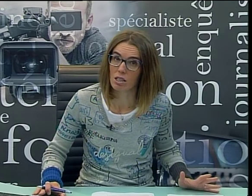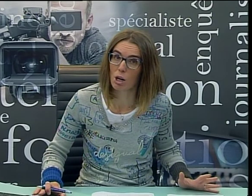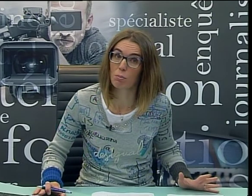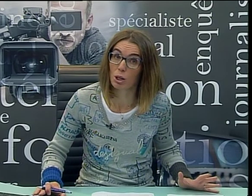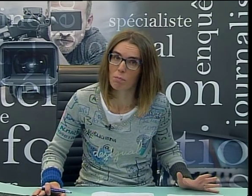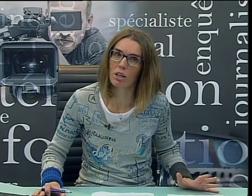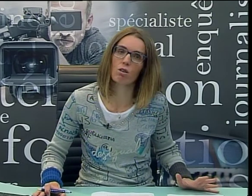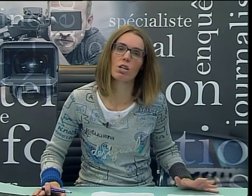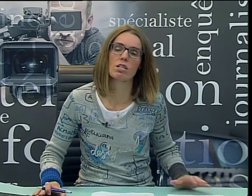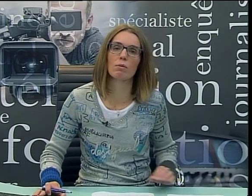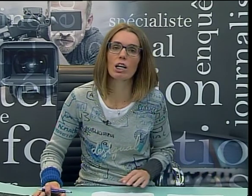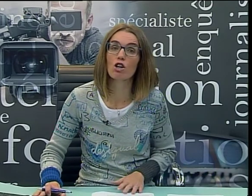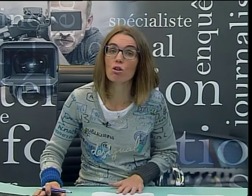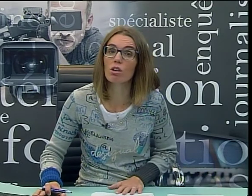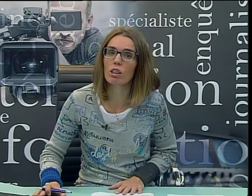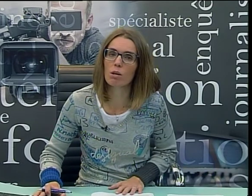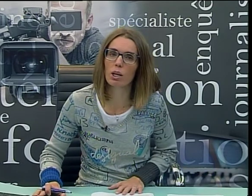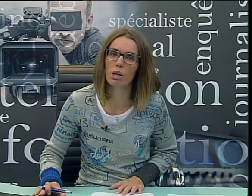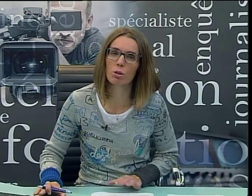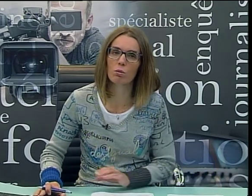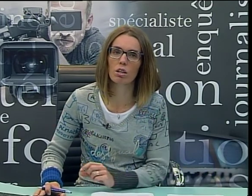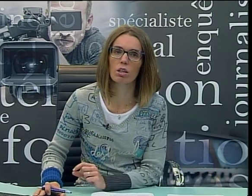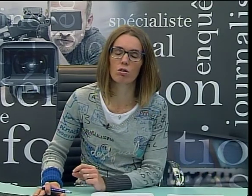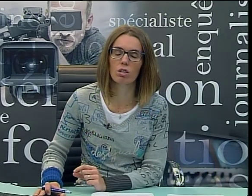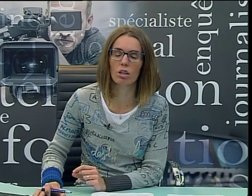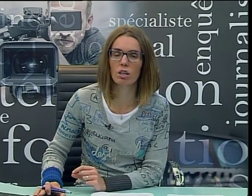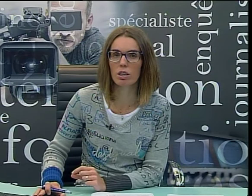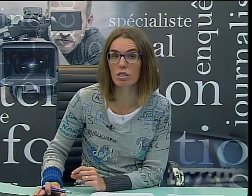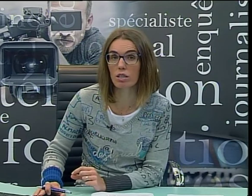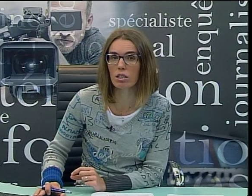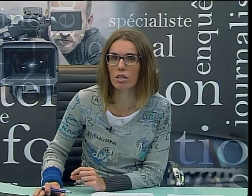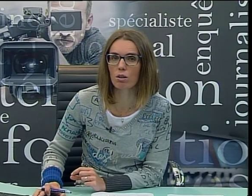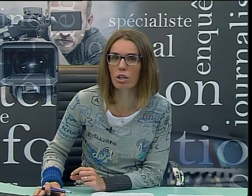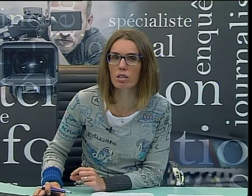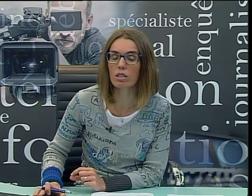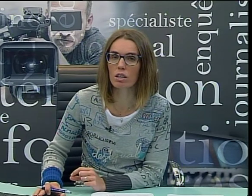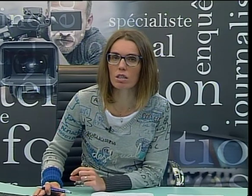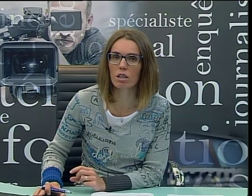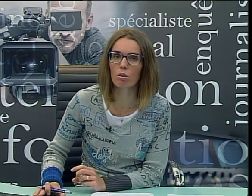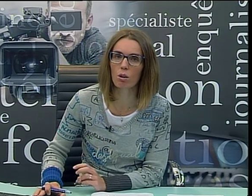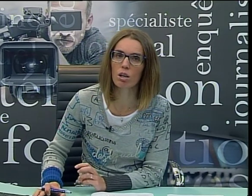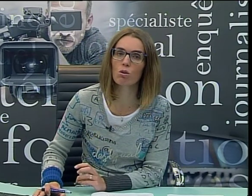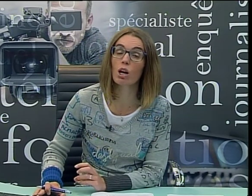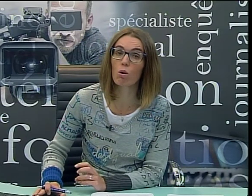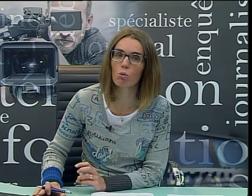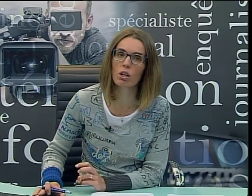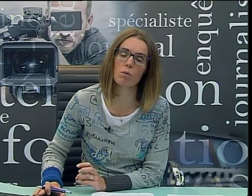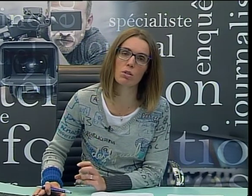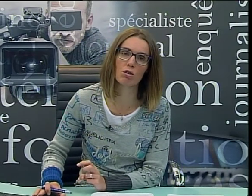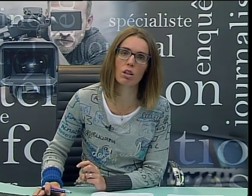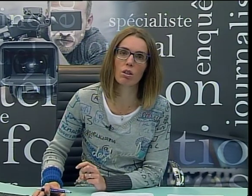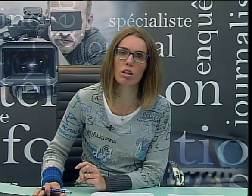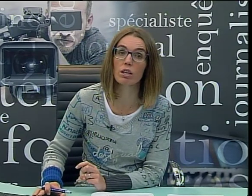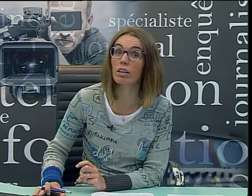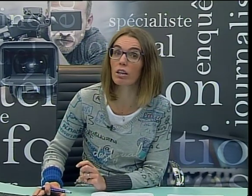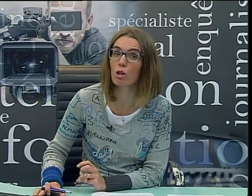Tras la polémica con la semana no lectiva, la voluntad de la consejería sigue siendo la de sentarse a negociar con la Junta de